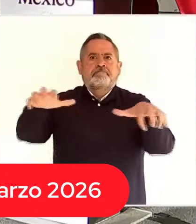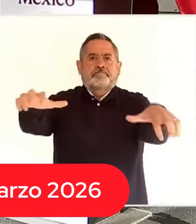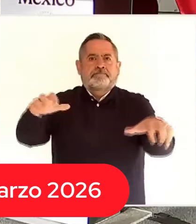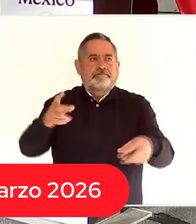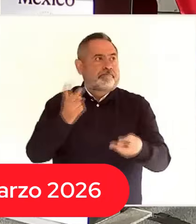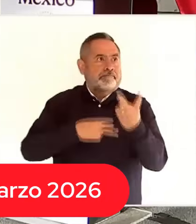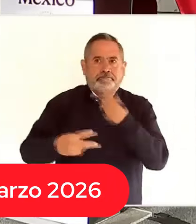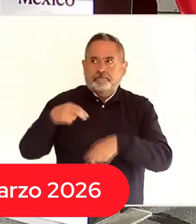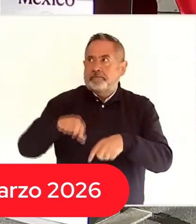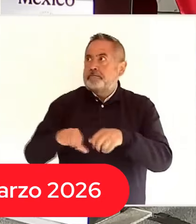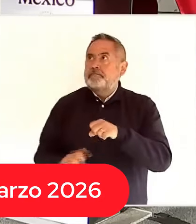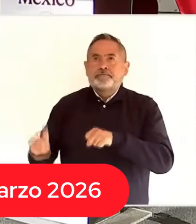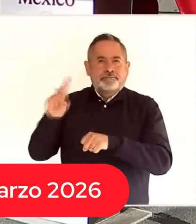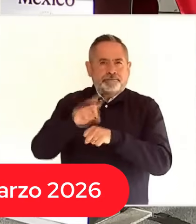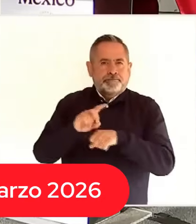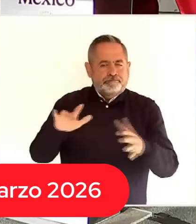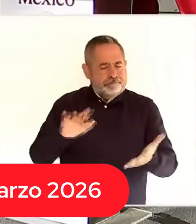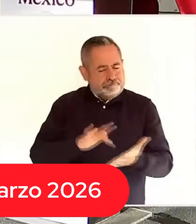con nosotros.